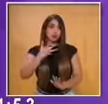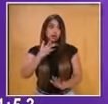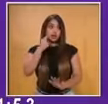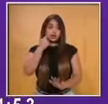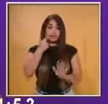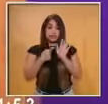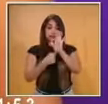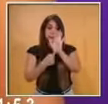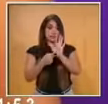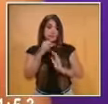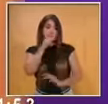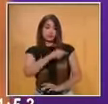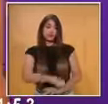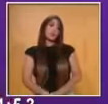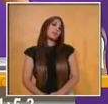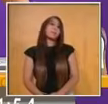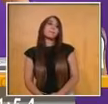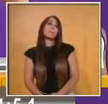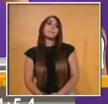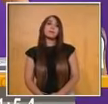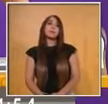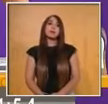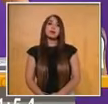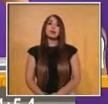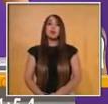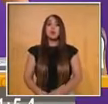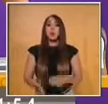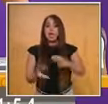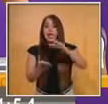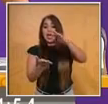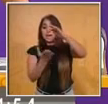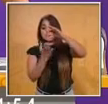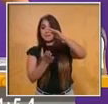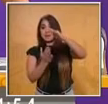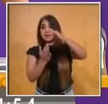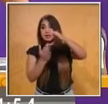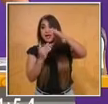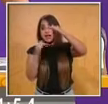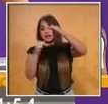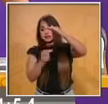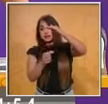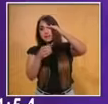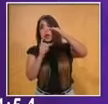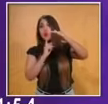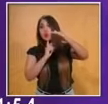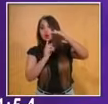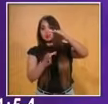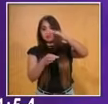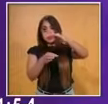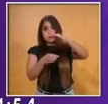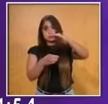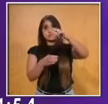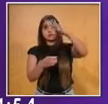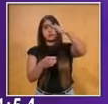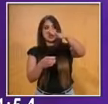al ponerlo sobre la vela, vamos a acercar hacia la vela un poquito.